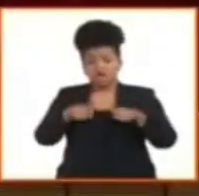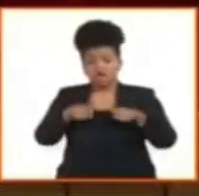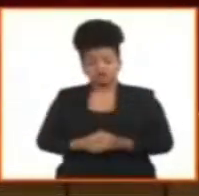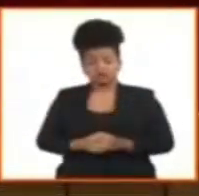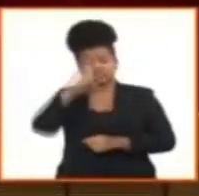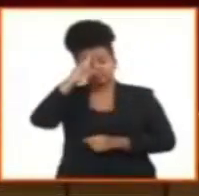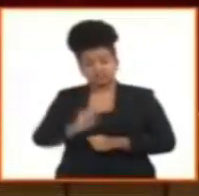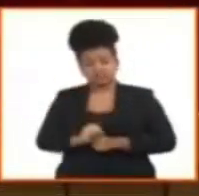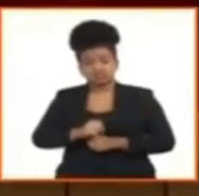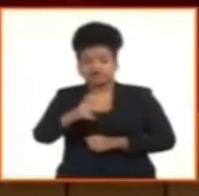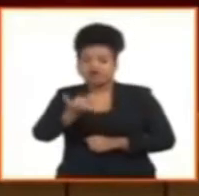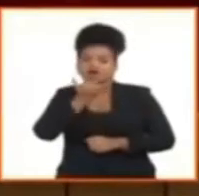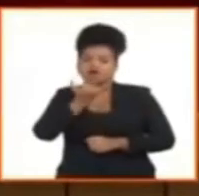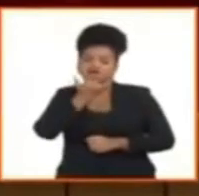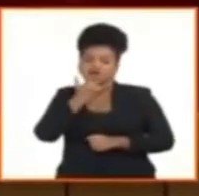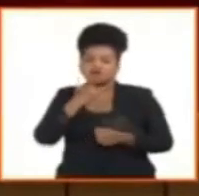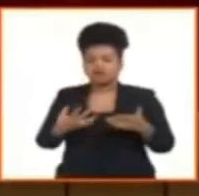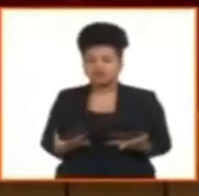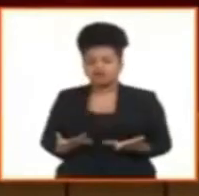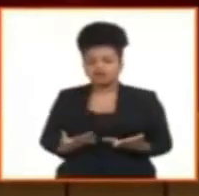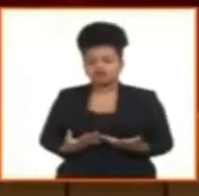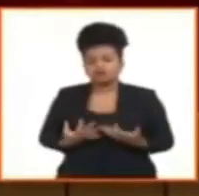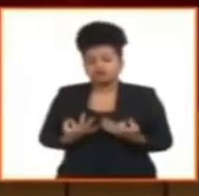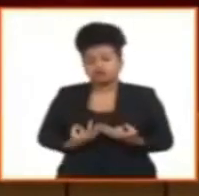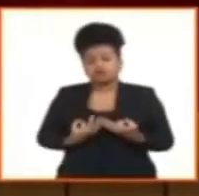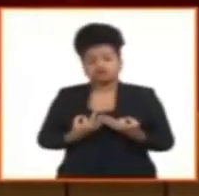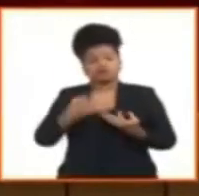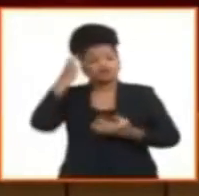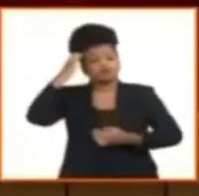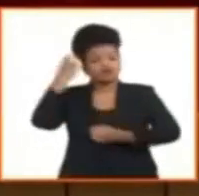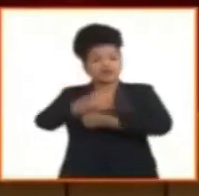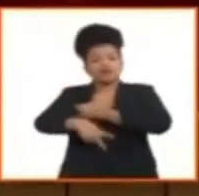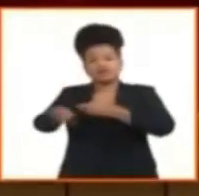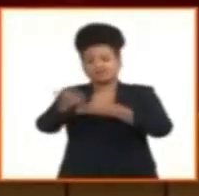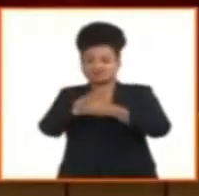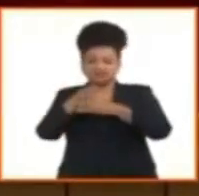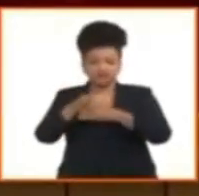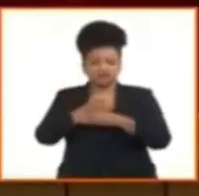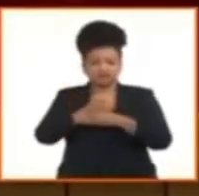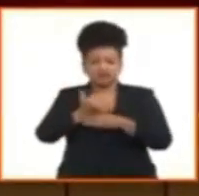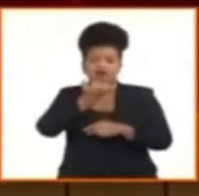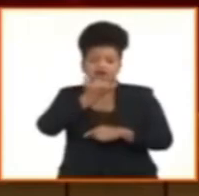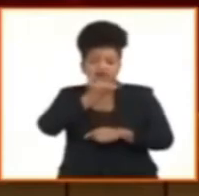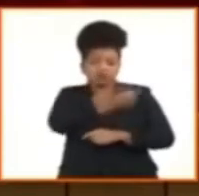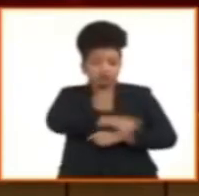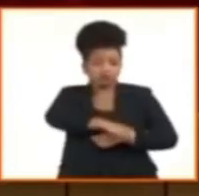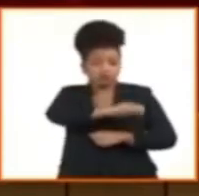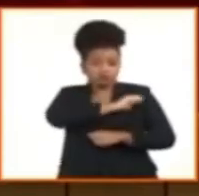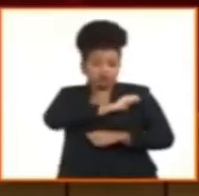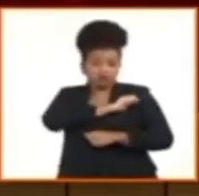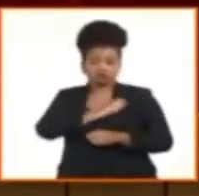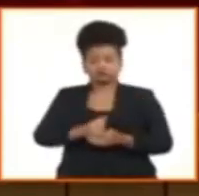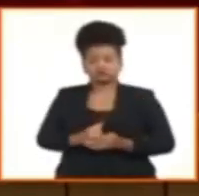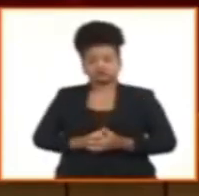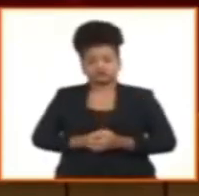víctimas son los efectos colaterales de un sistema donde el hombre es lobo del hombre y los individuos, pocos individuos,